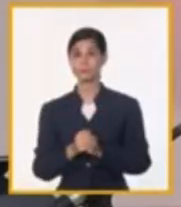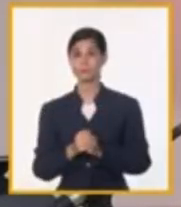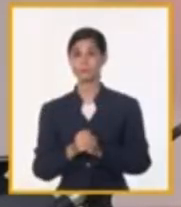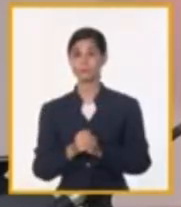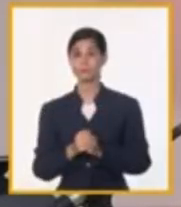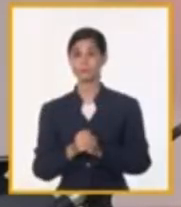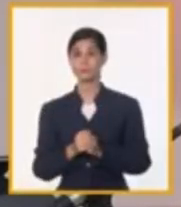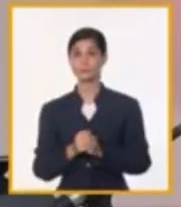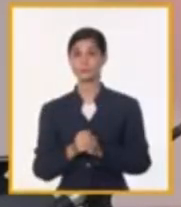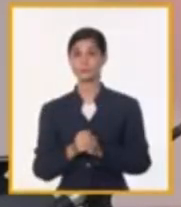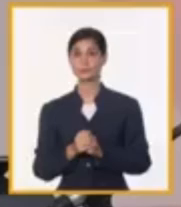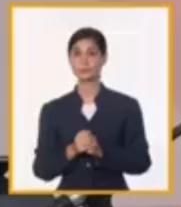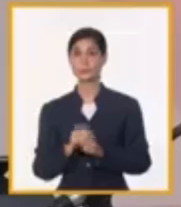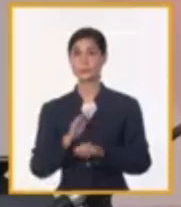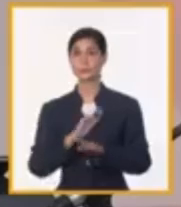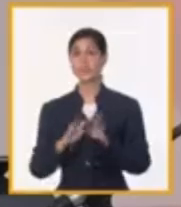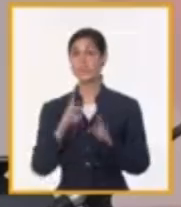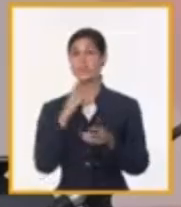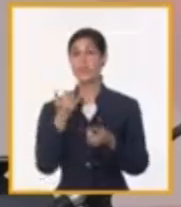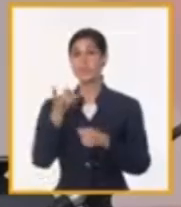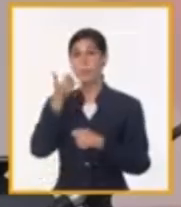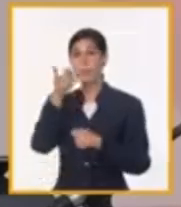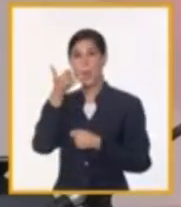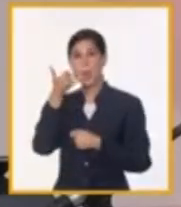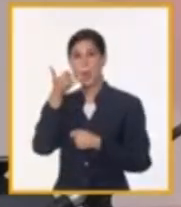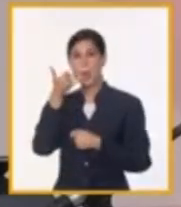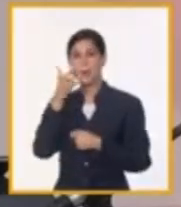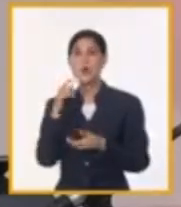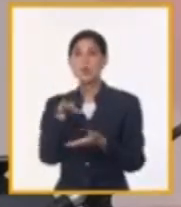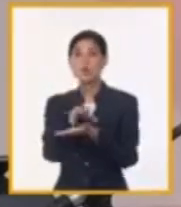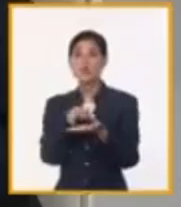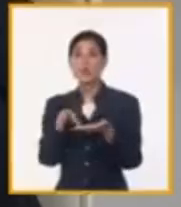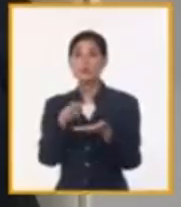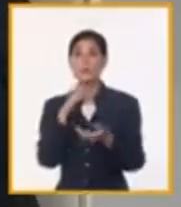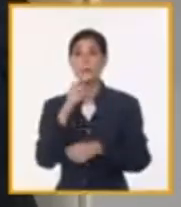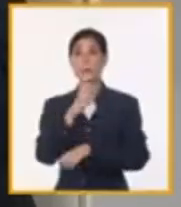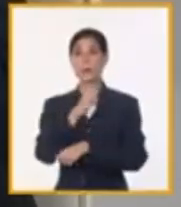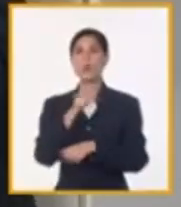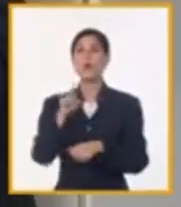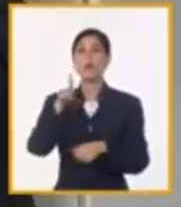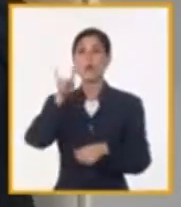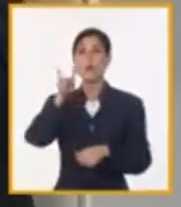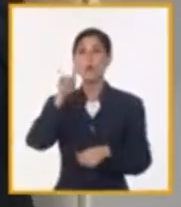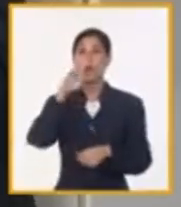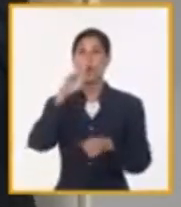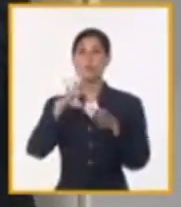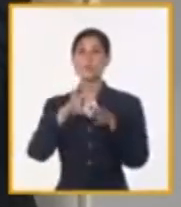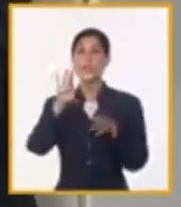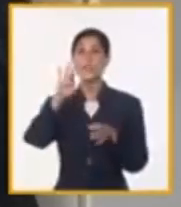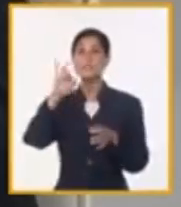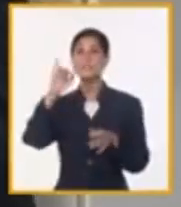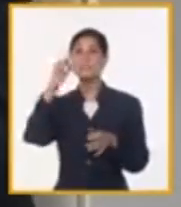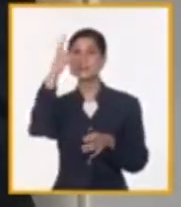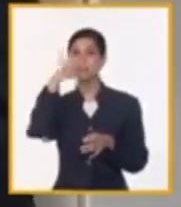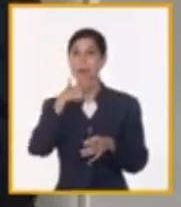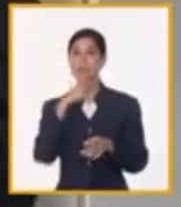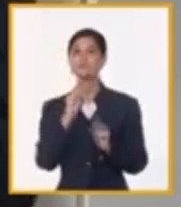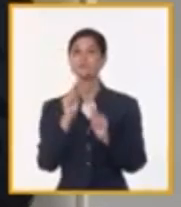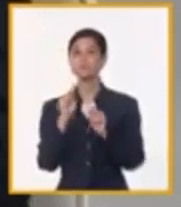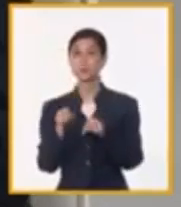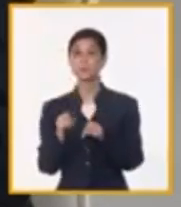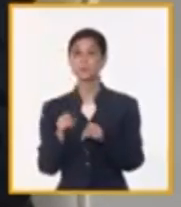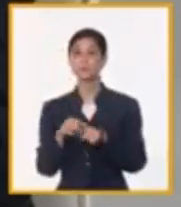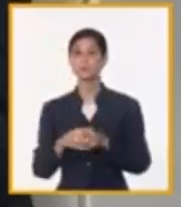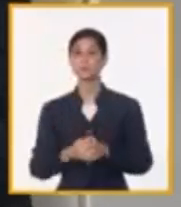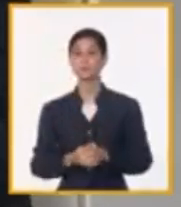equipos estos aparatos se ensamblaron en Hungría bueno es una empresa taiwanesa que tanesa porque es que